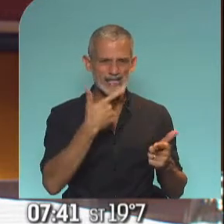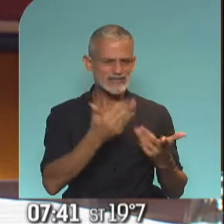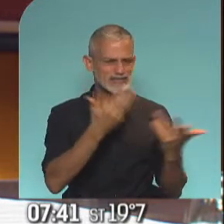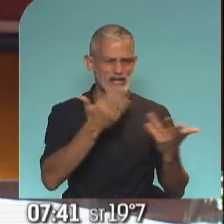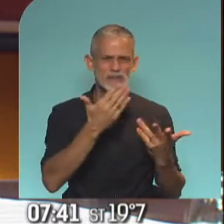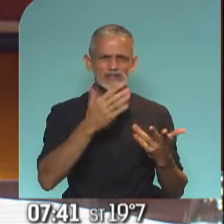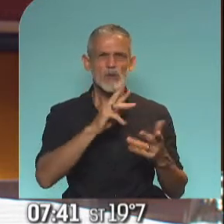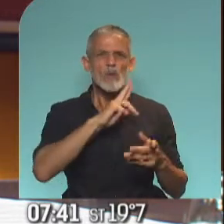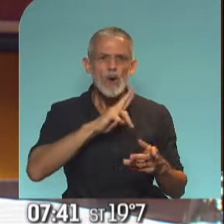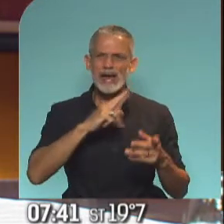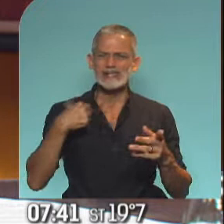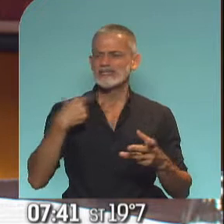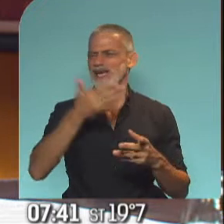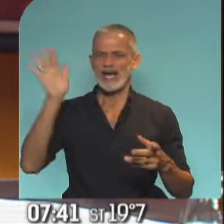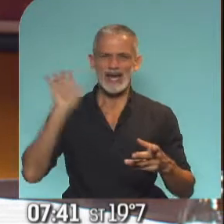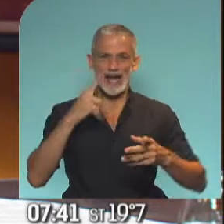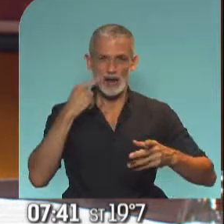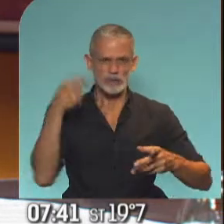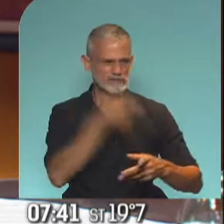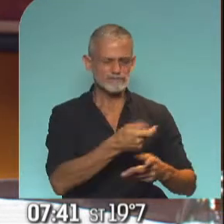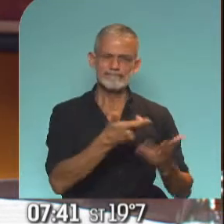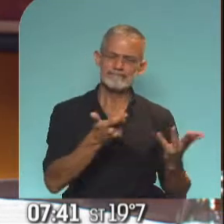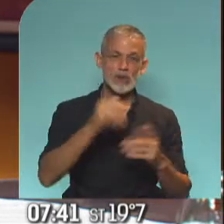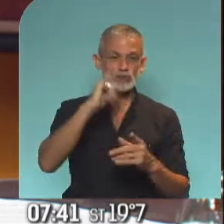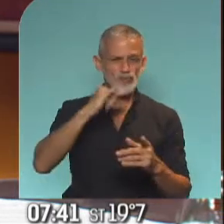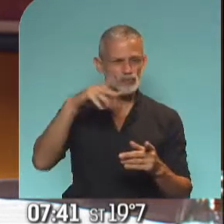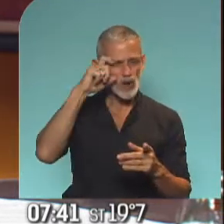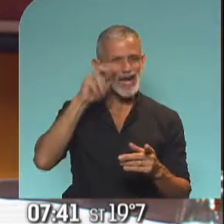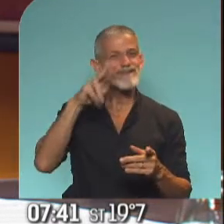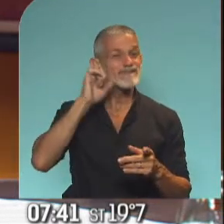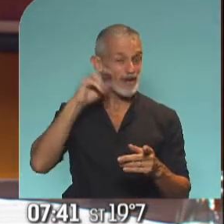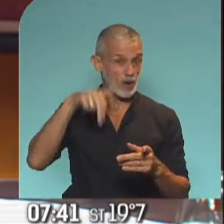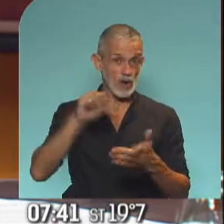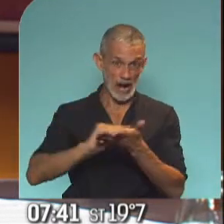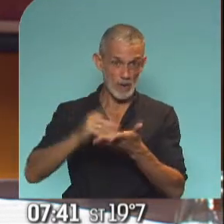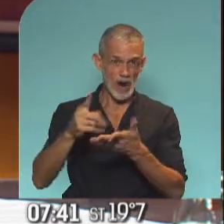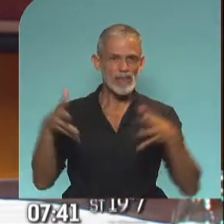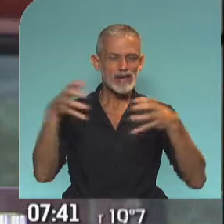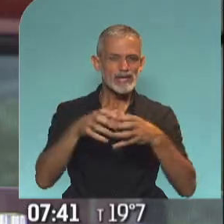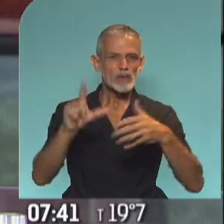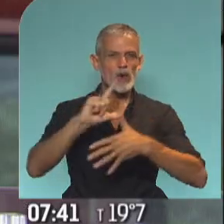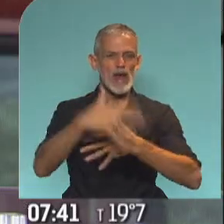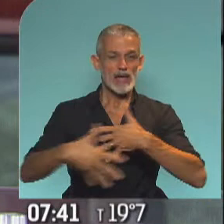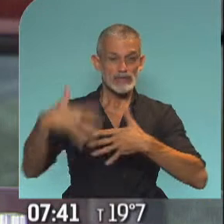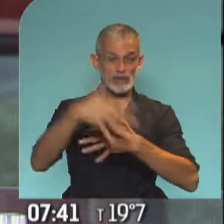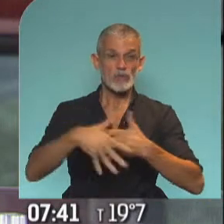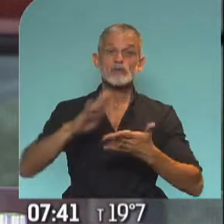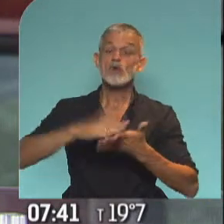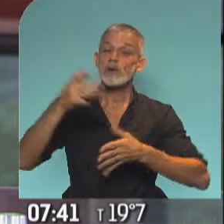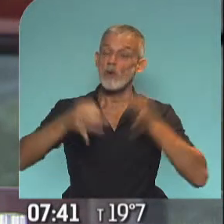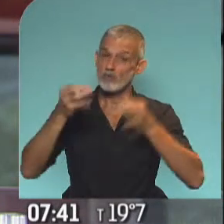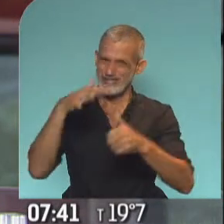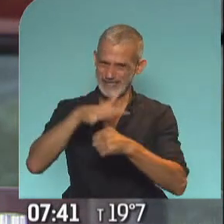femicidios en la república argentina estamos con psoe verón ella es abogada del equipo latinoamericano de justicia y género